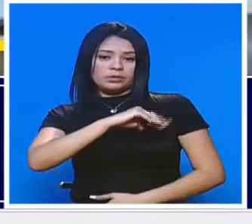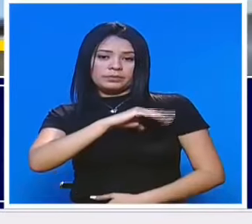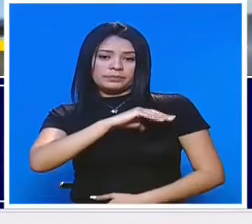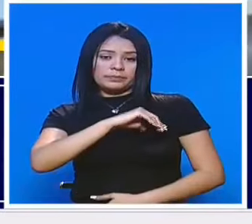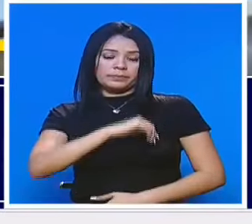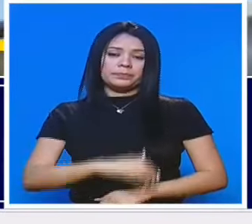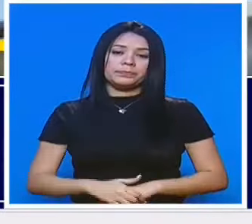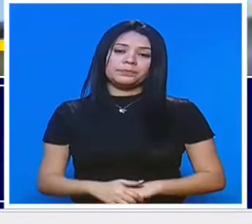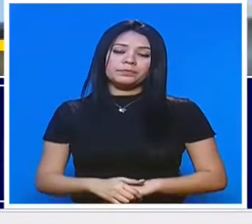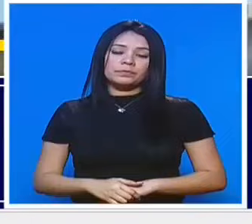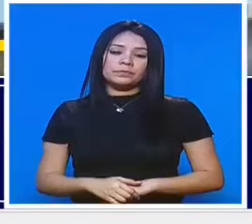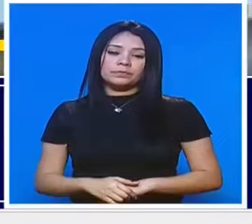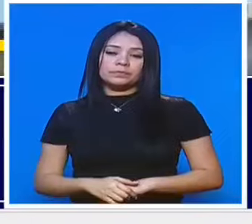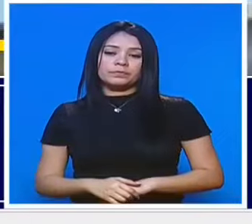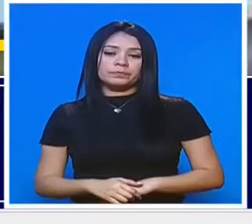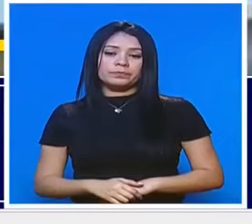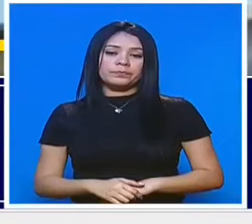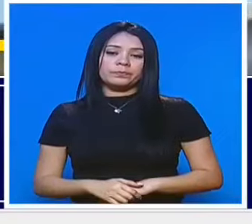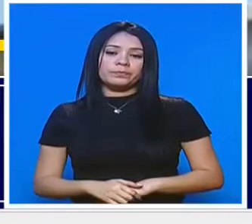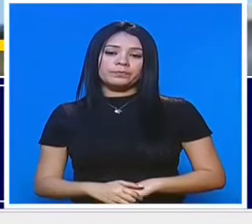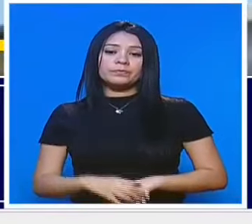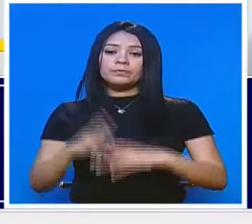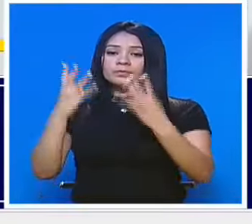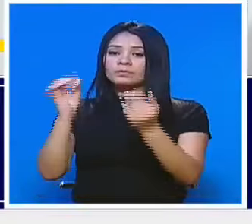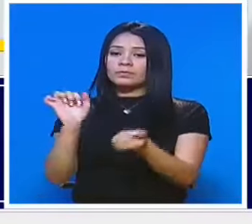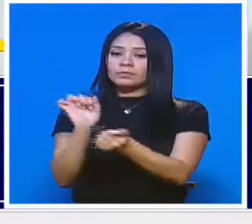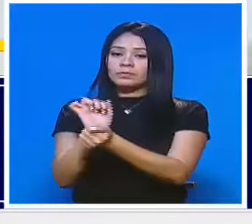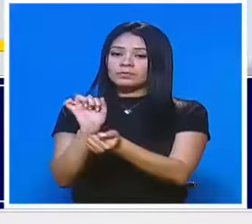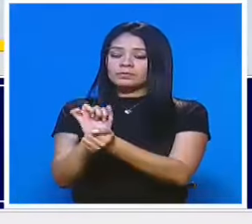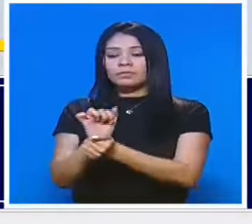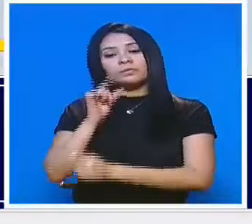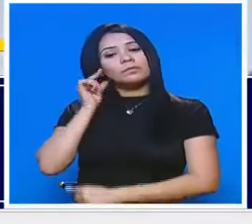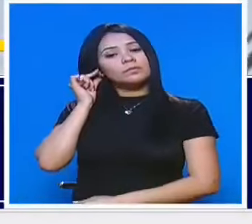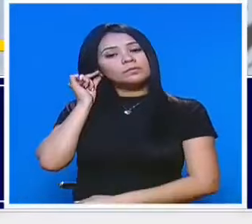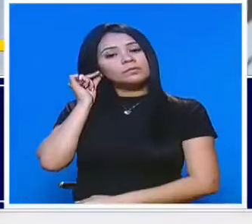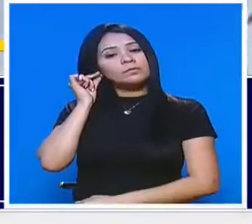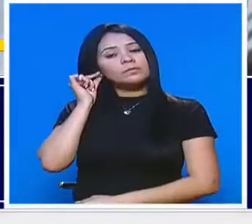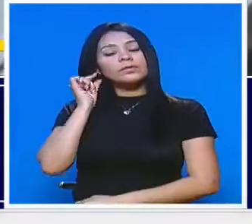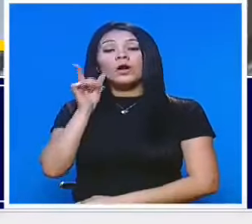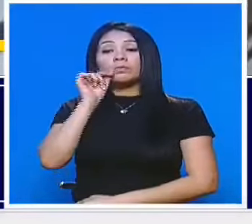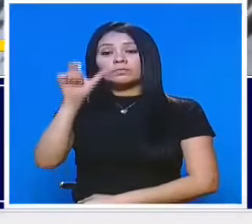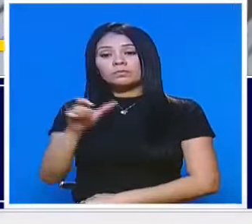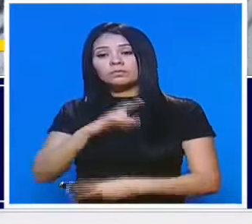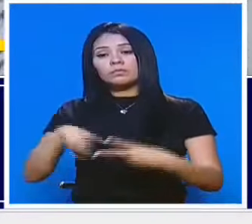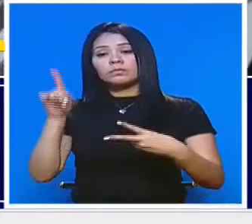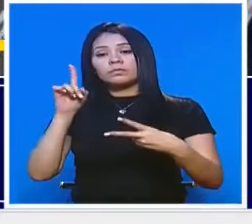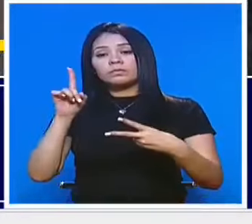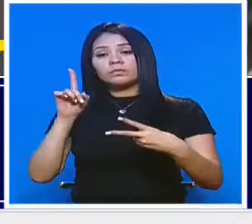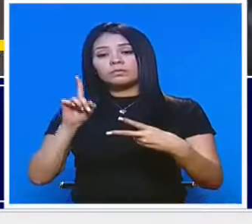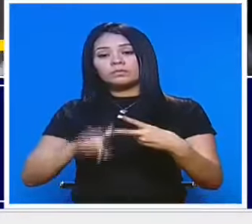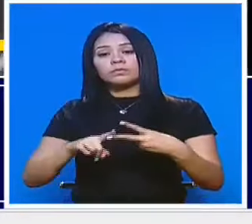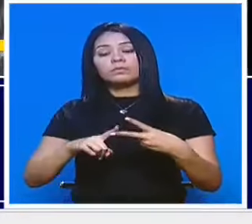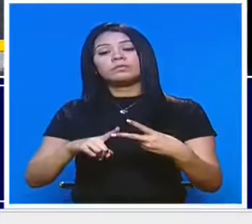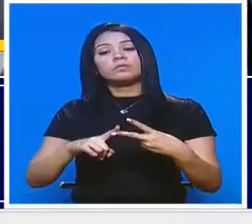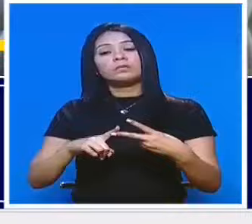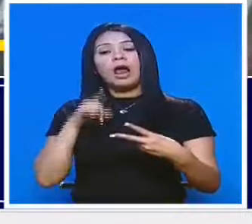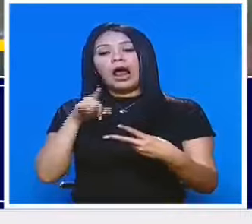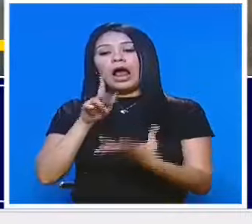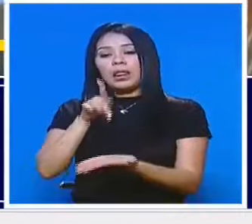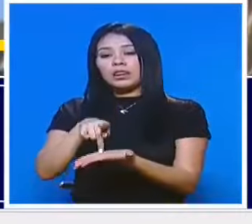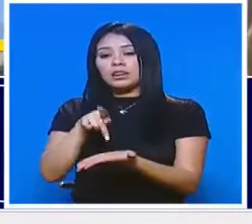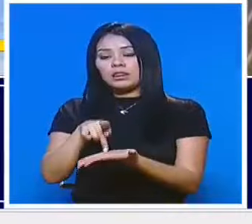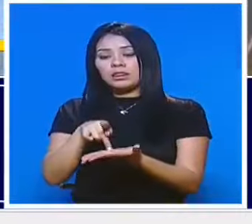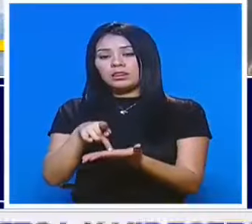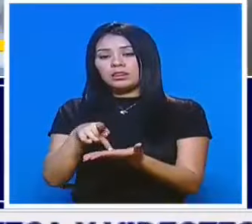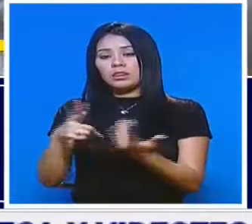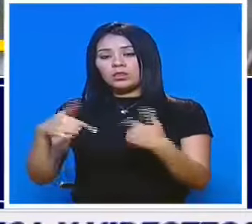Científicas Penales y Criminalísticas, quienes lograron la captura de Cristian Polanco, y de esta manera la detenida fue puesta a disposición